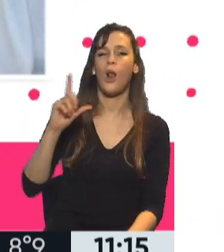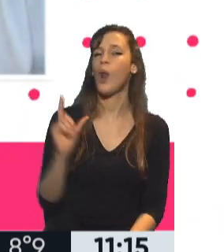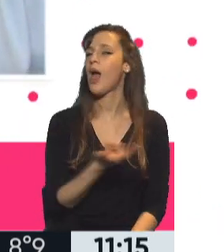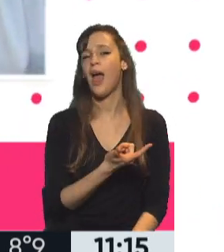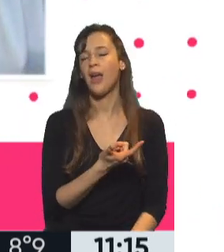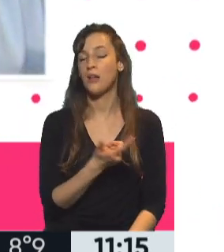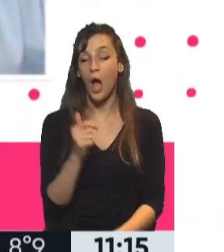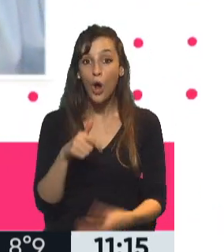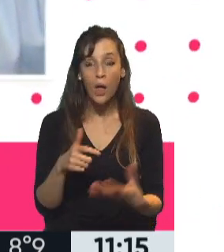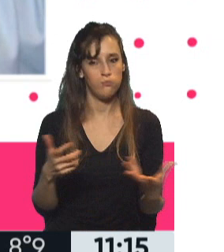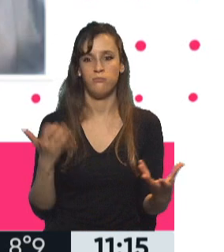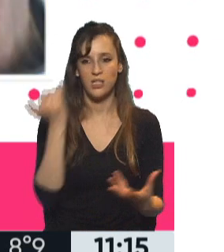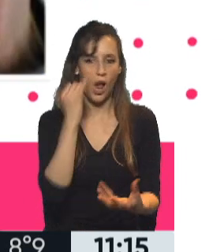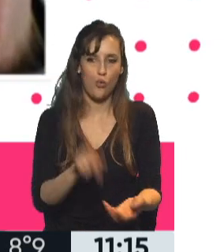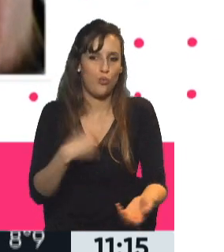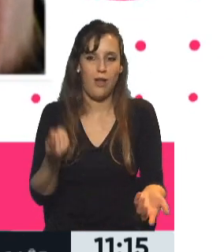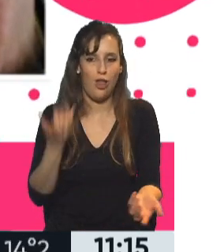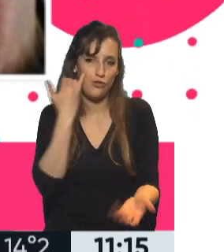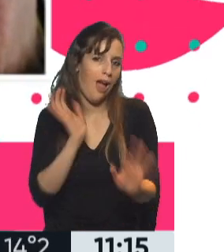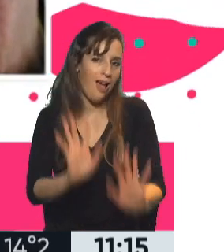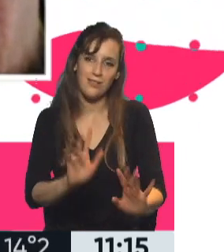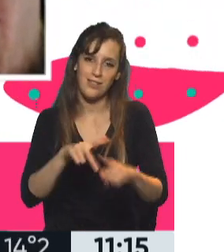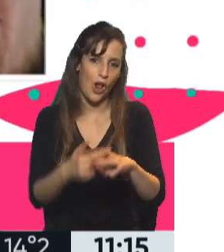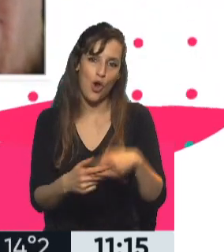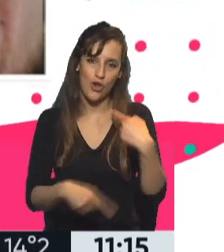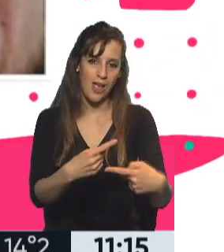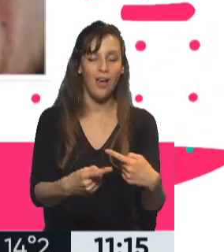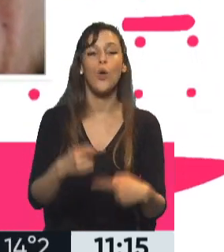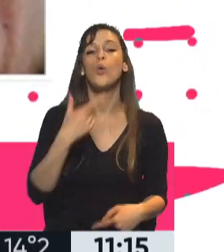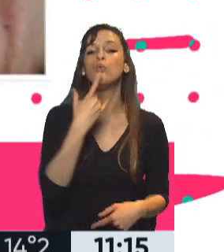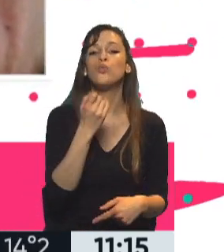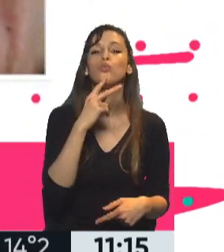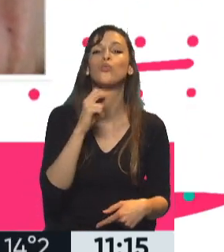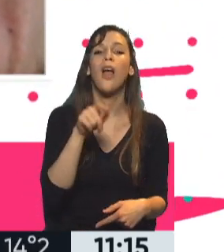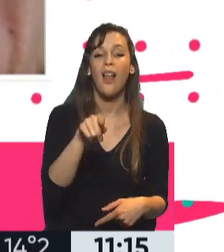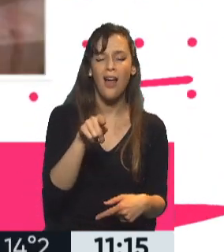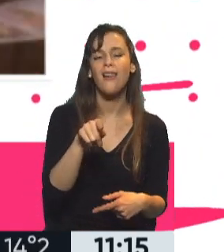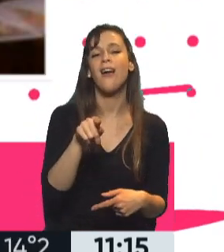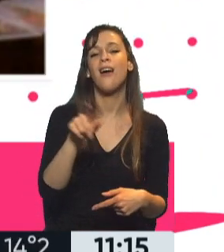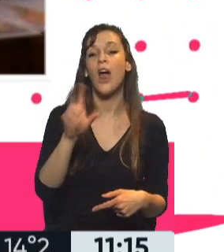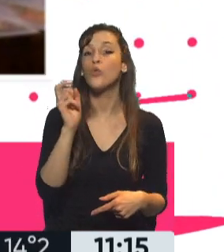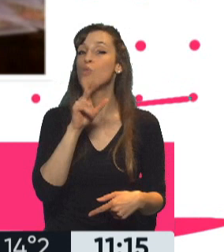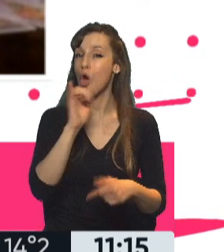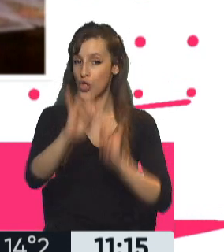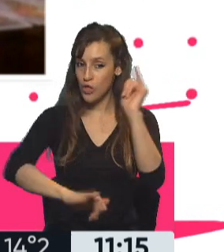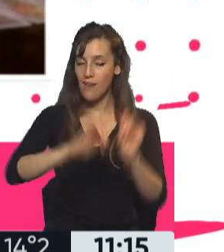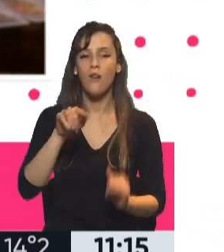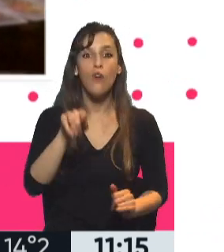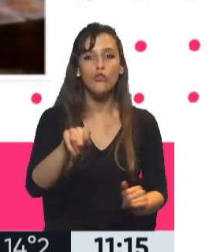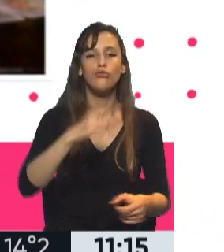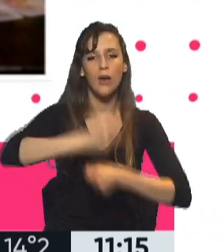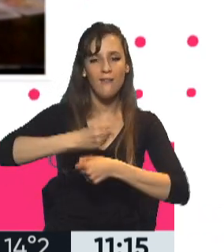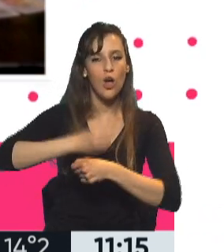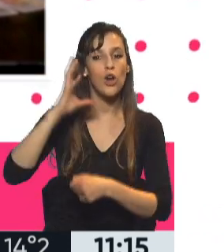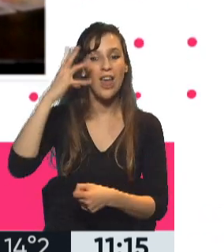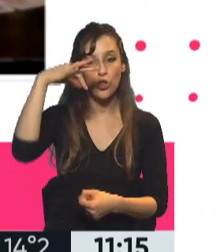llegado para quedarse, digo. Absolutamente. Sí. Y lo que decía Susana, Arturo, lo que decía Susana, que estás ahora abocado al tema del radioteatro, que